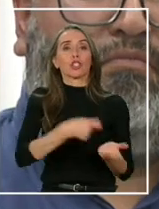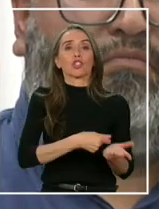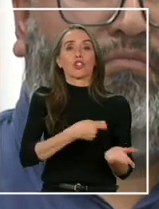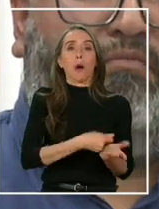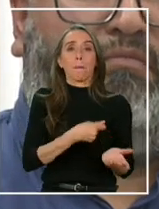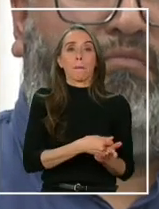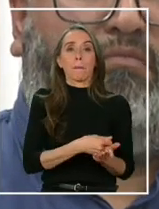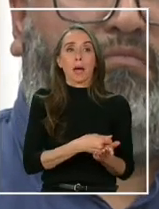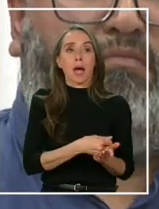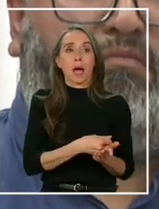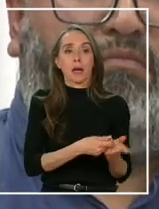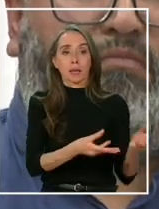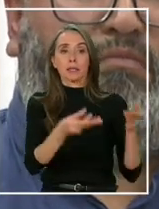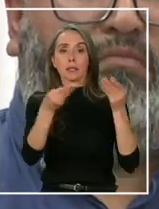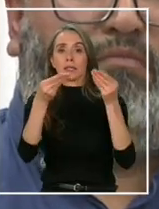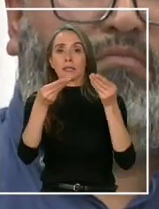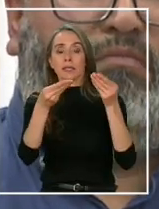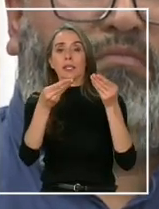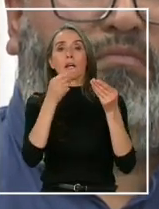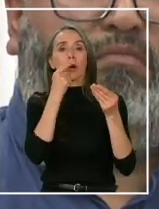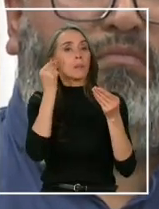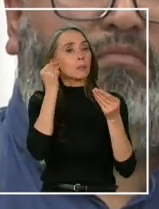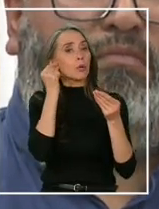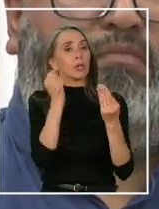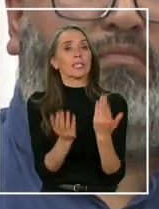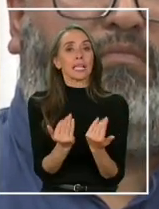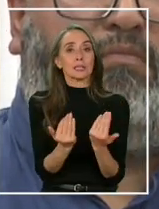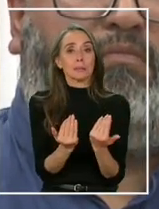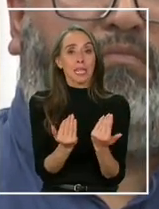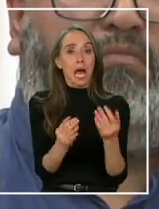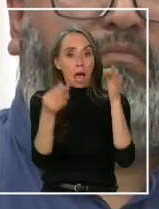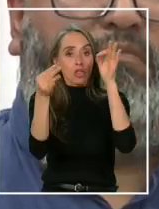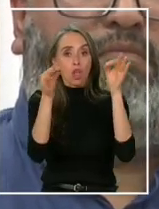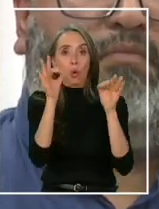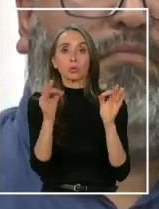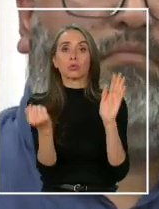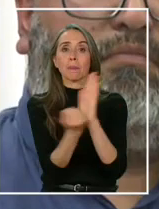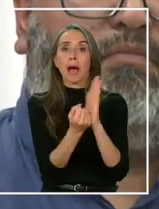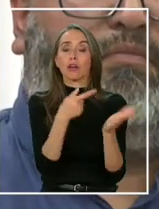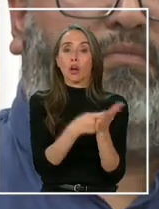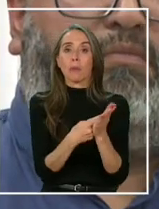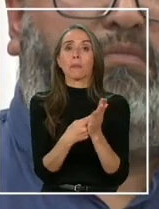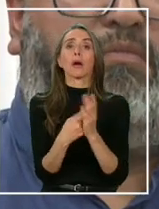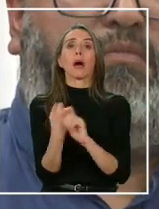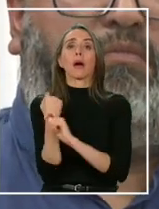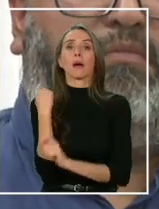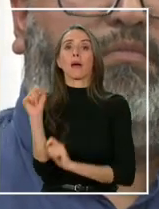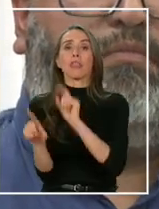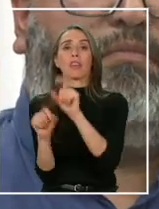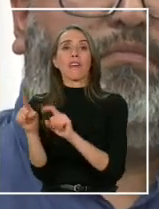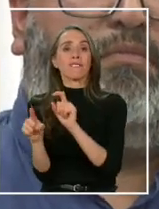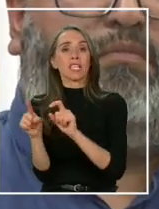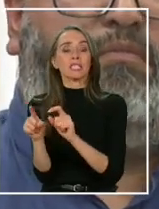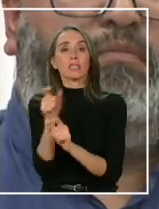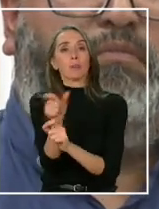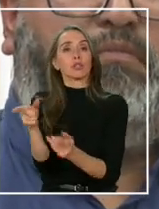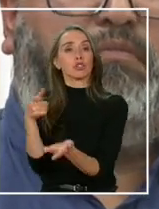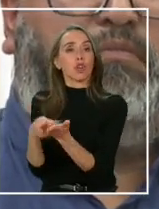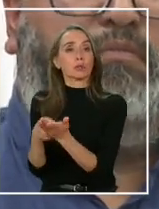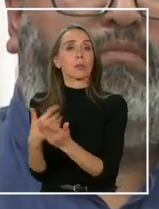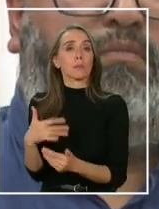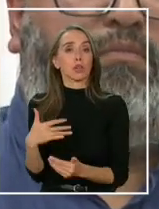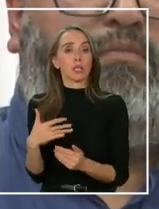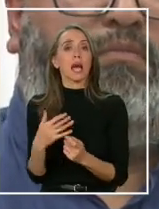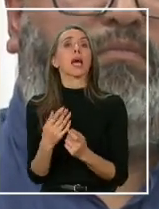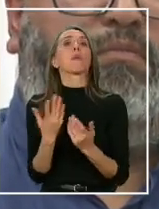compran son los que ellos y ellas están esperando comprar. La defensa también de los consumidores es fundamental para que